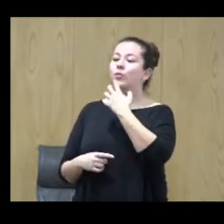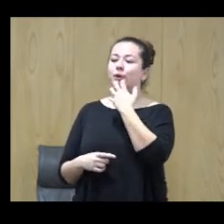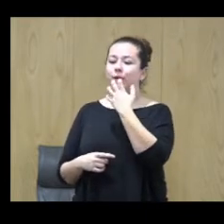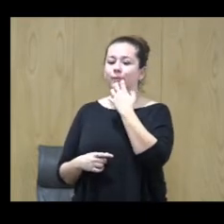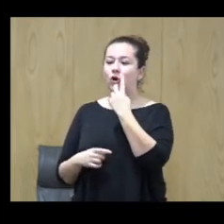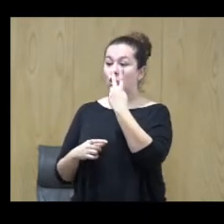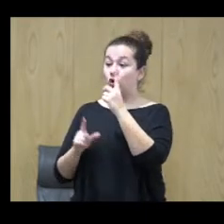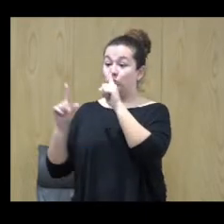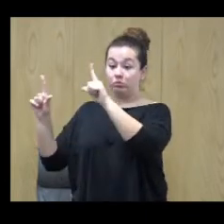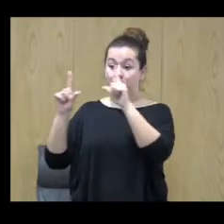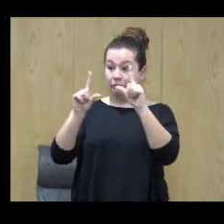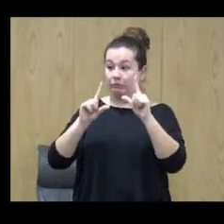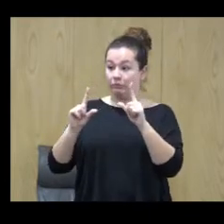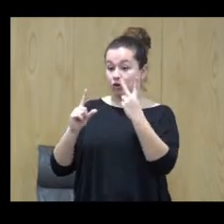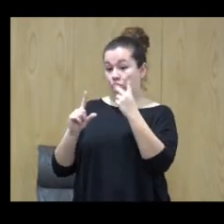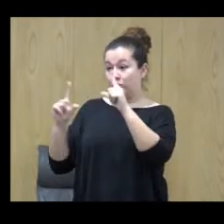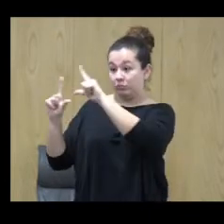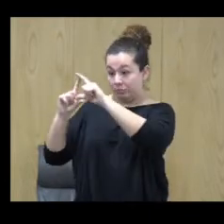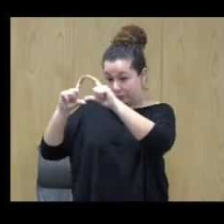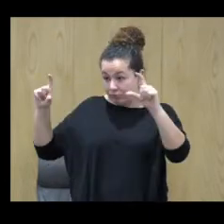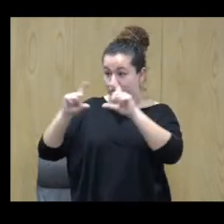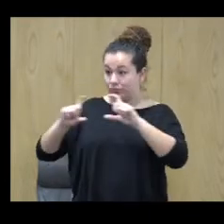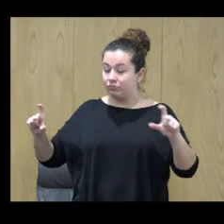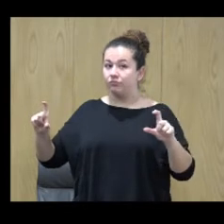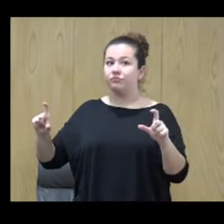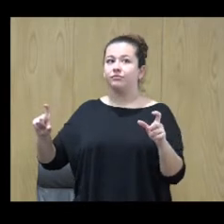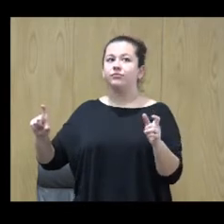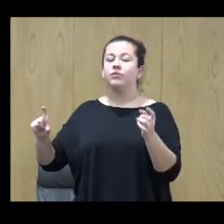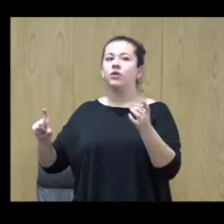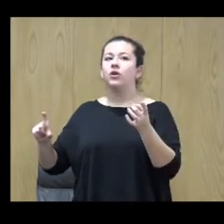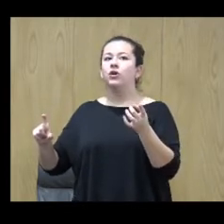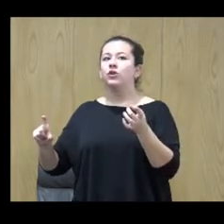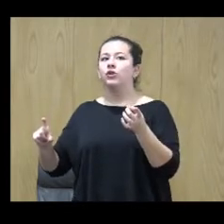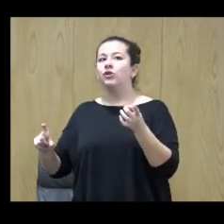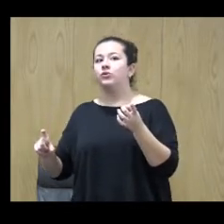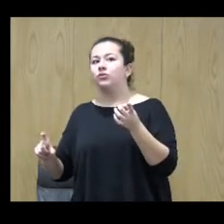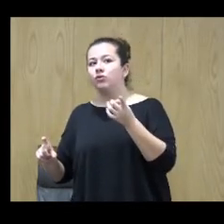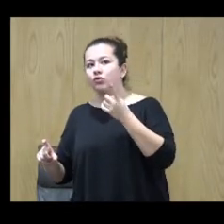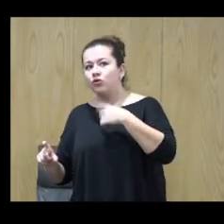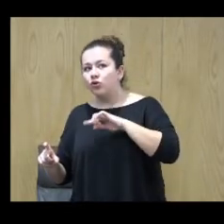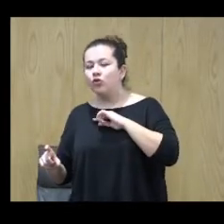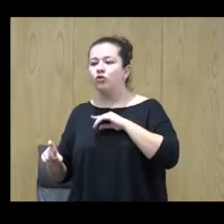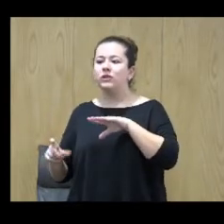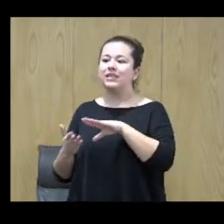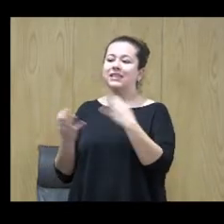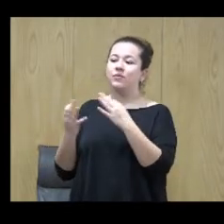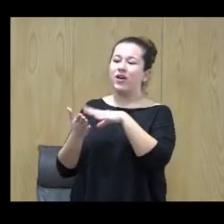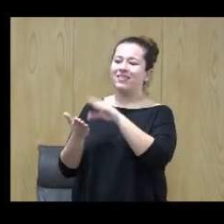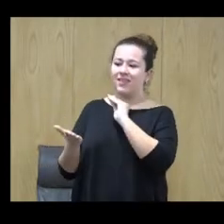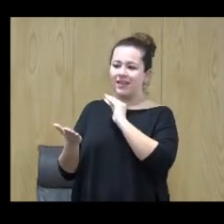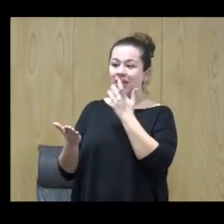secuencias de dos viñetas en las que le preguntamos, por ejemplo, si son los mismos personajes los de abajo. Preguntas tan sencillas como